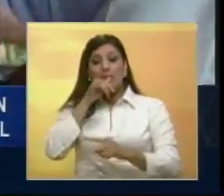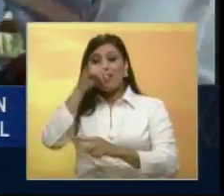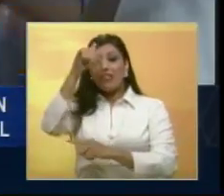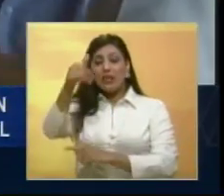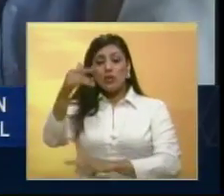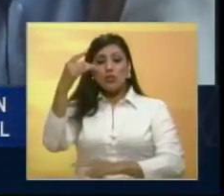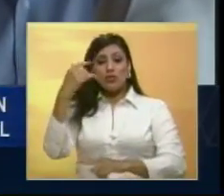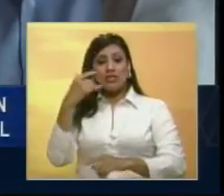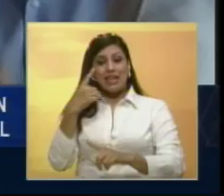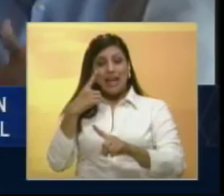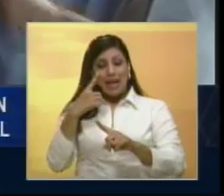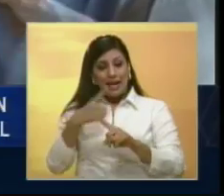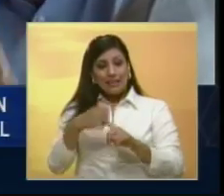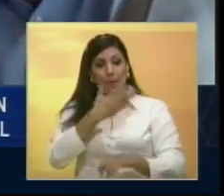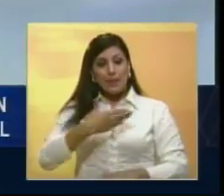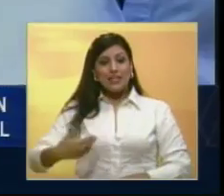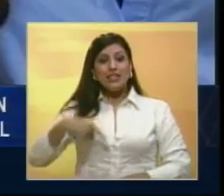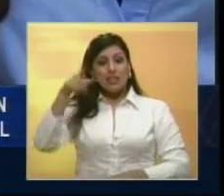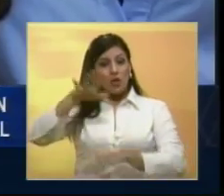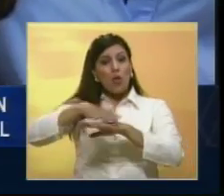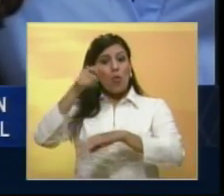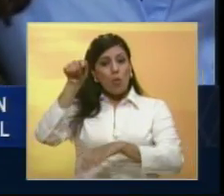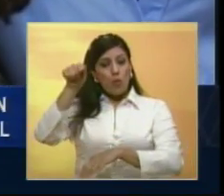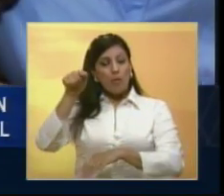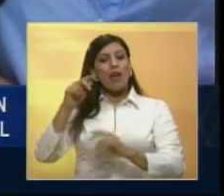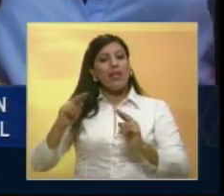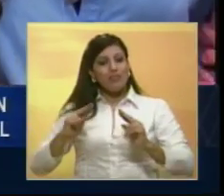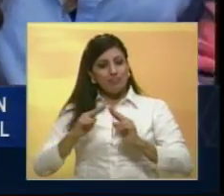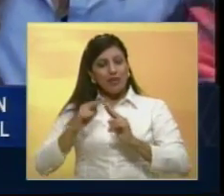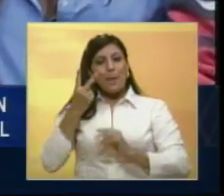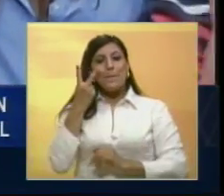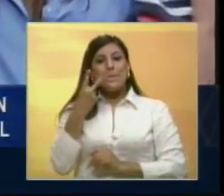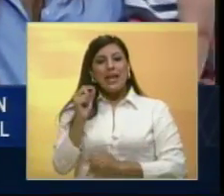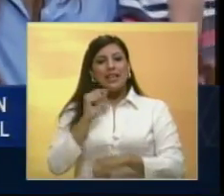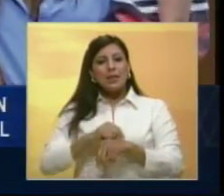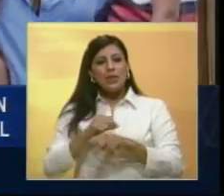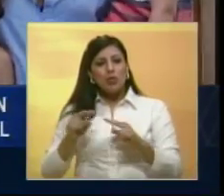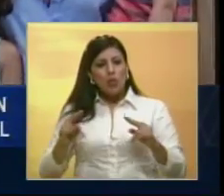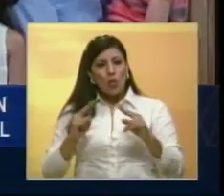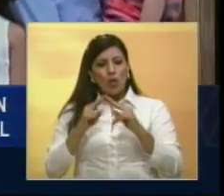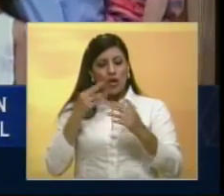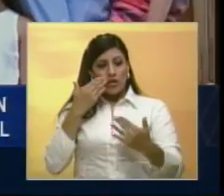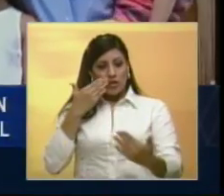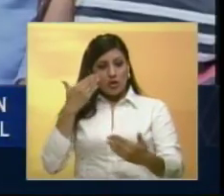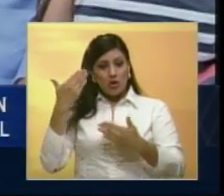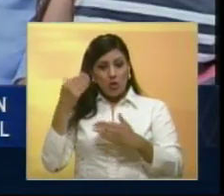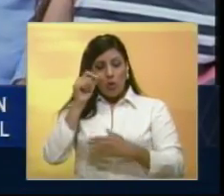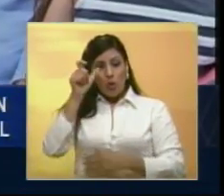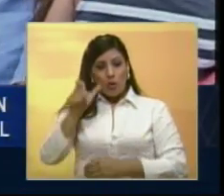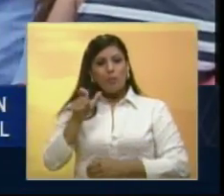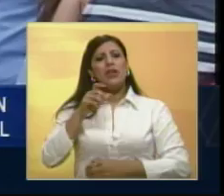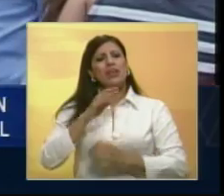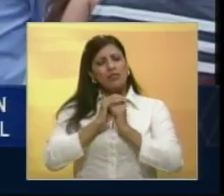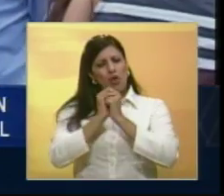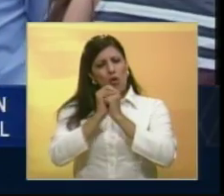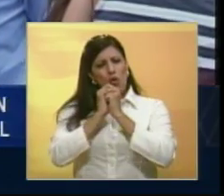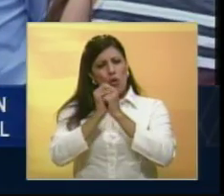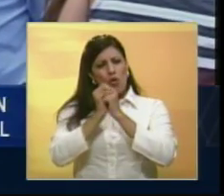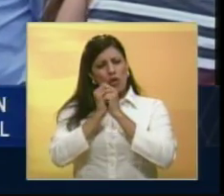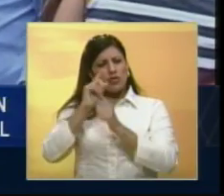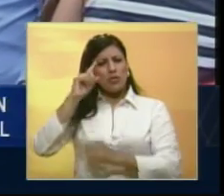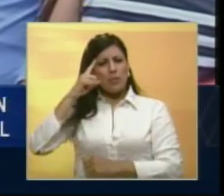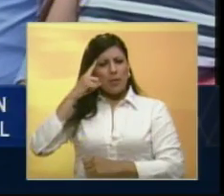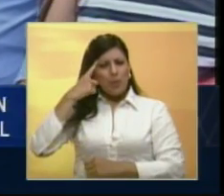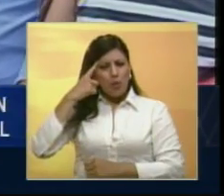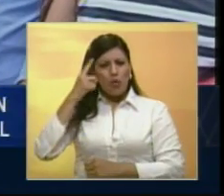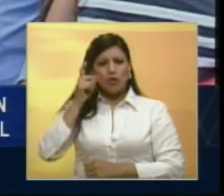a la exmandataria Cristina Fernández. Previo al encuentro, que duró 20 minutos, el rabino Marcelo Polakov rezó una oración en memoria